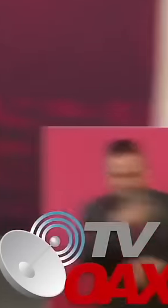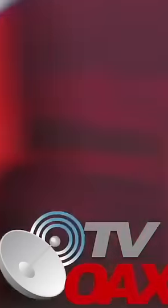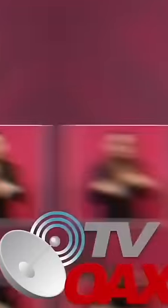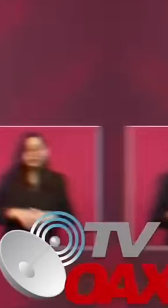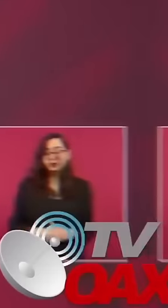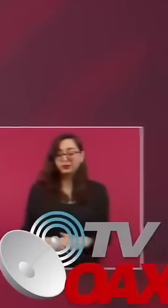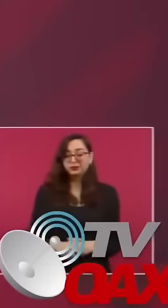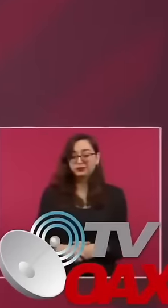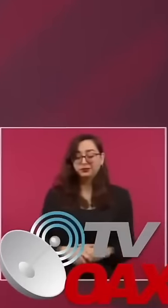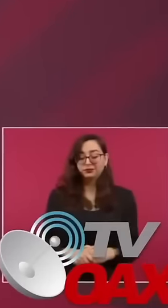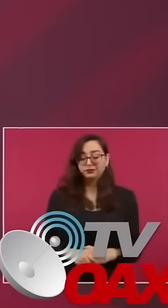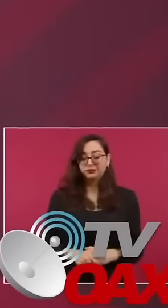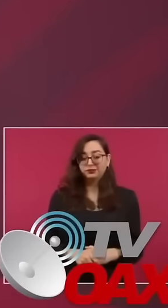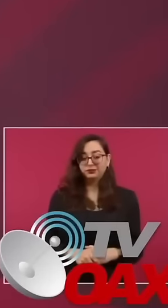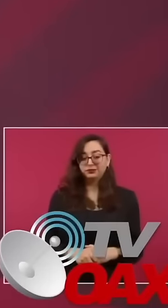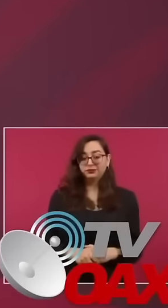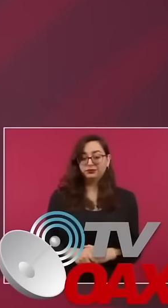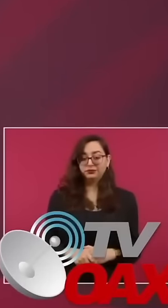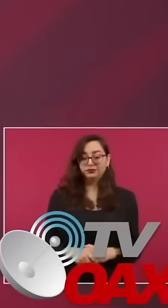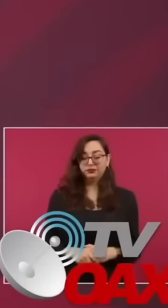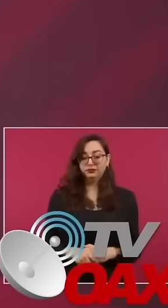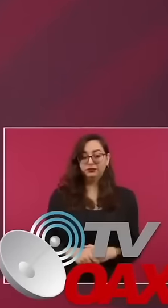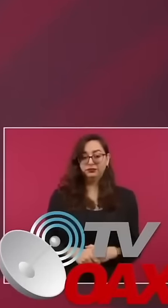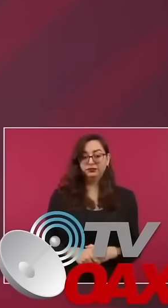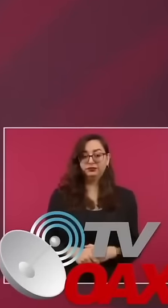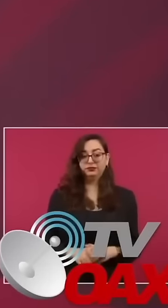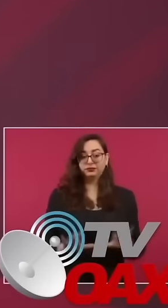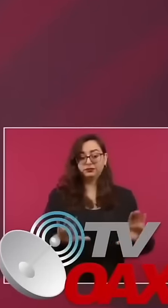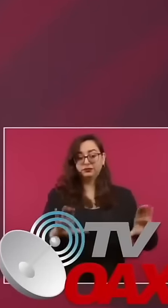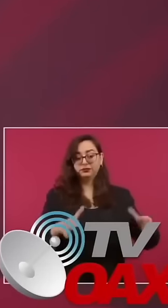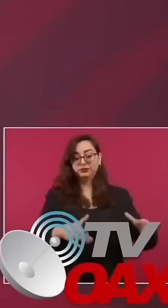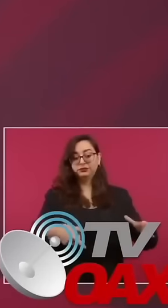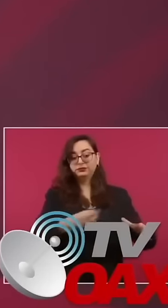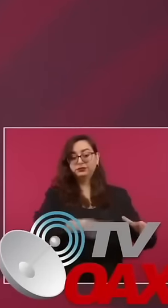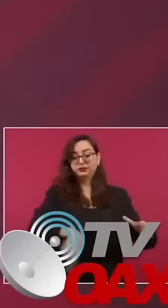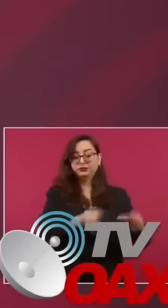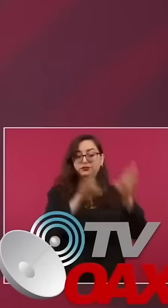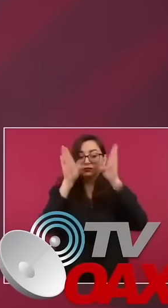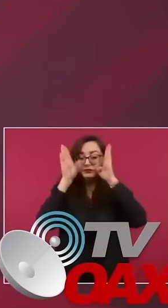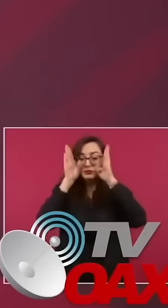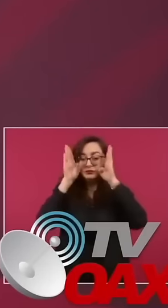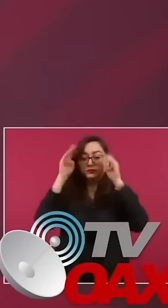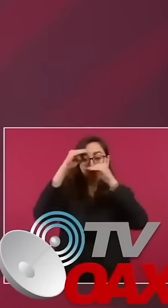Adiós, adiós. Los del bloque conservador